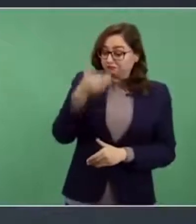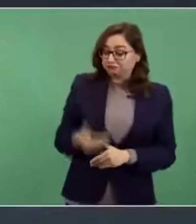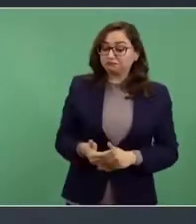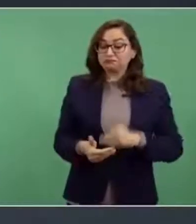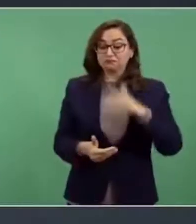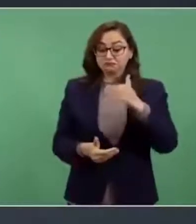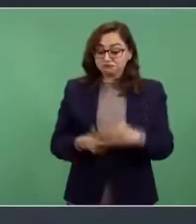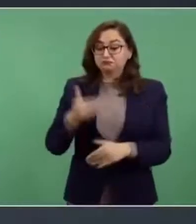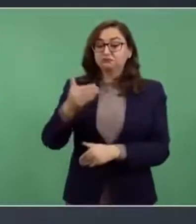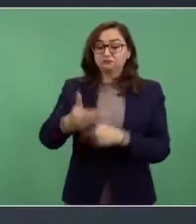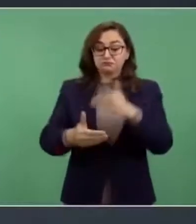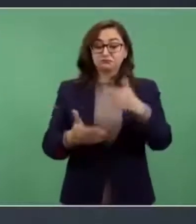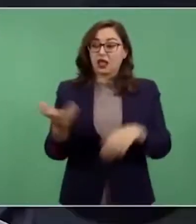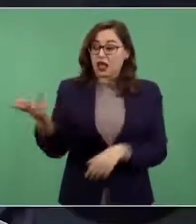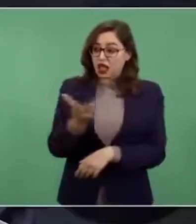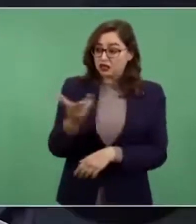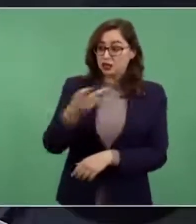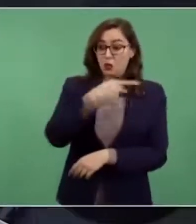también algo